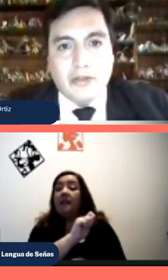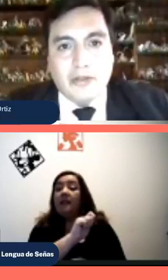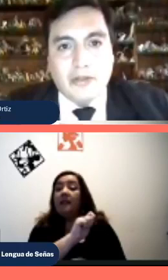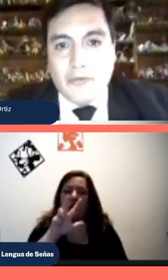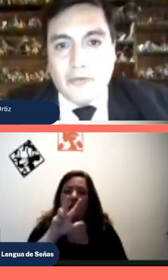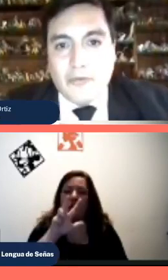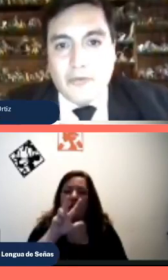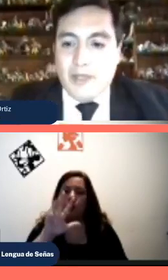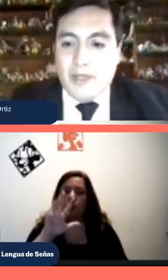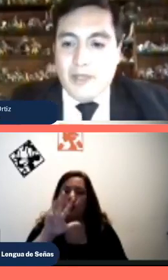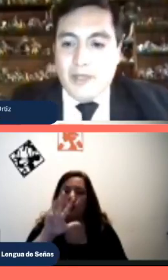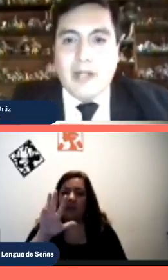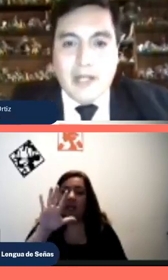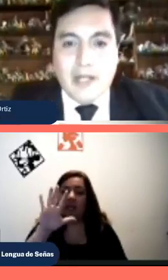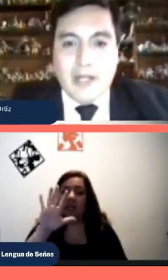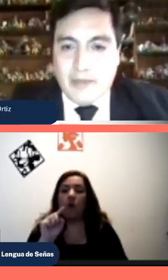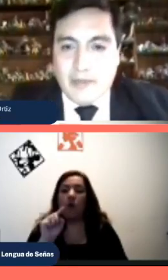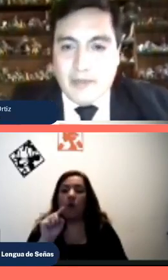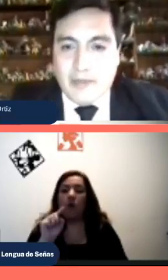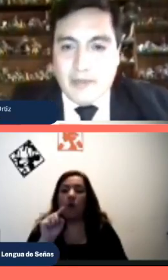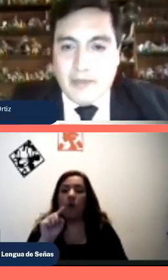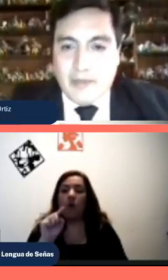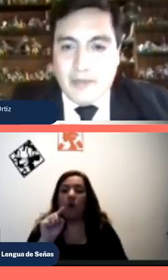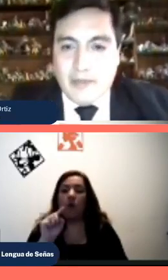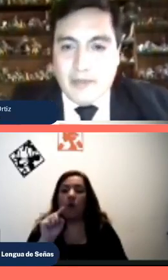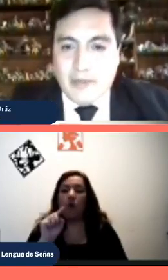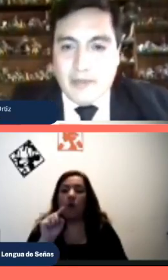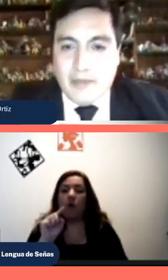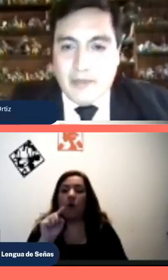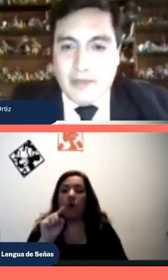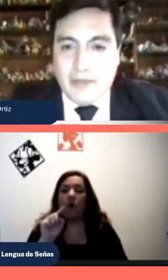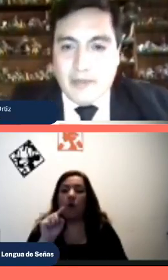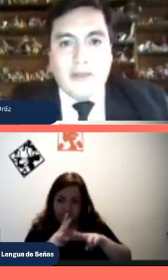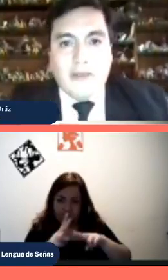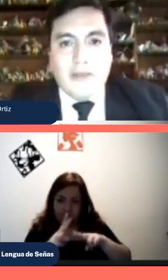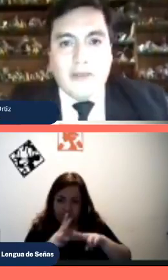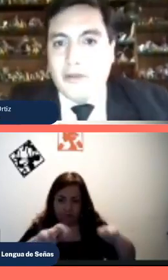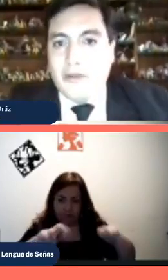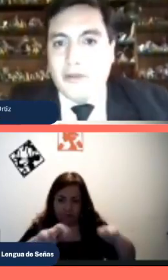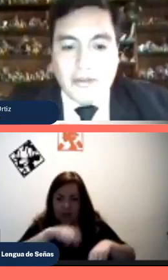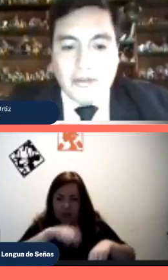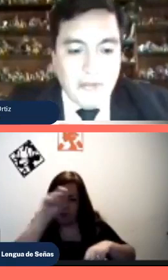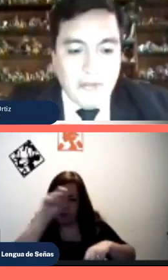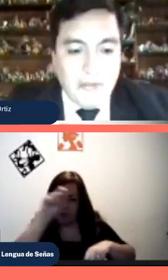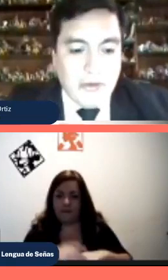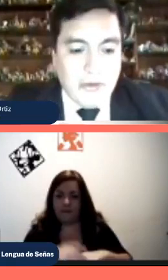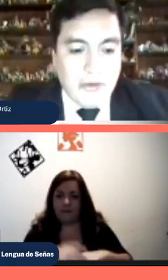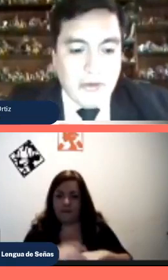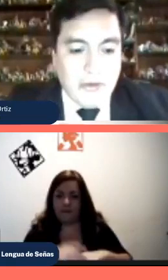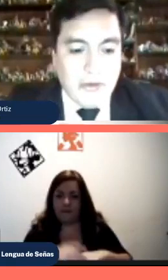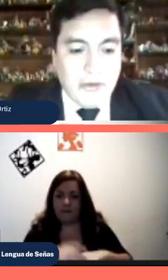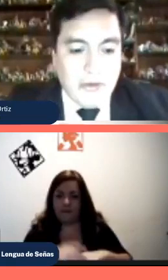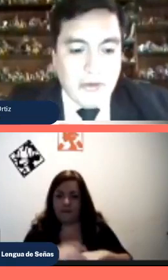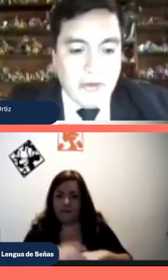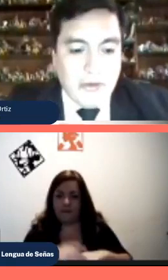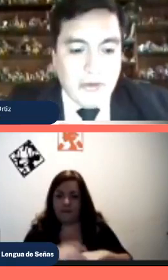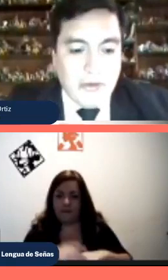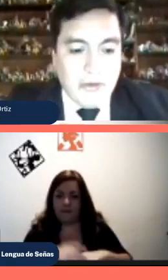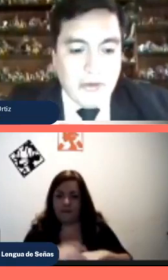1895 por Rodolfo Filippi en una guanera de Tarapacá. Otro ejemplo es don Ignacio Domeico, él fue